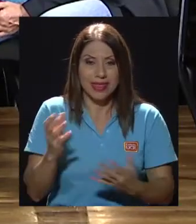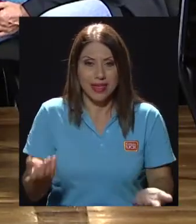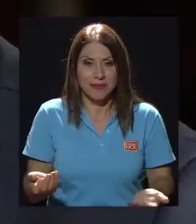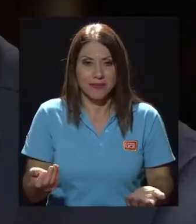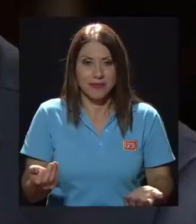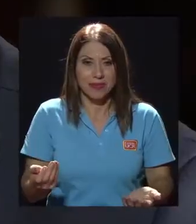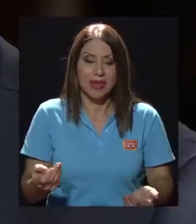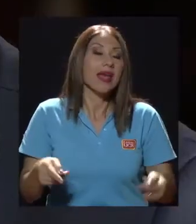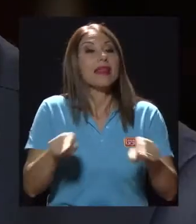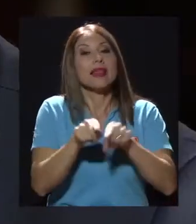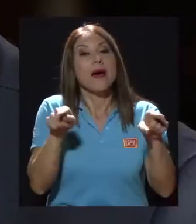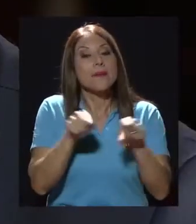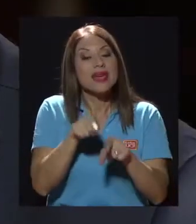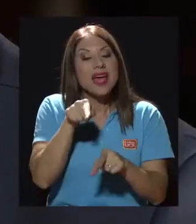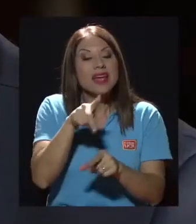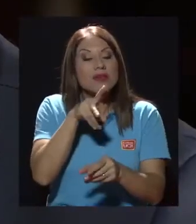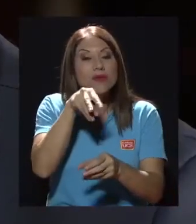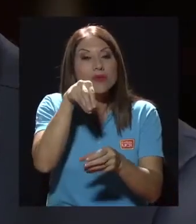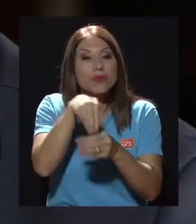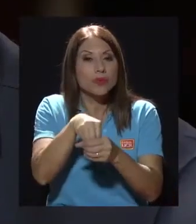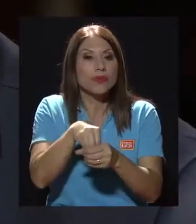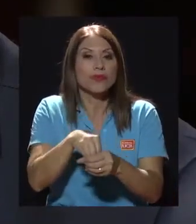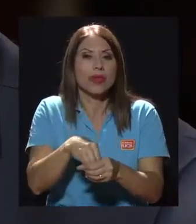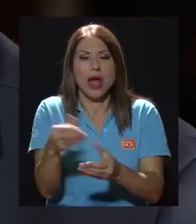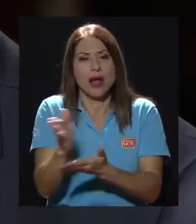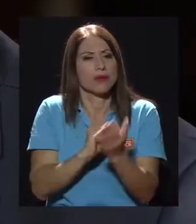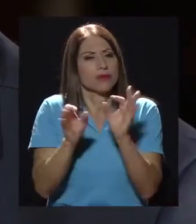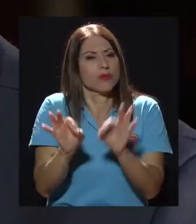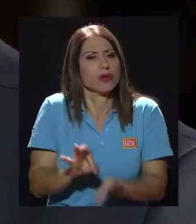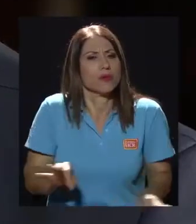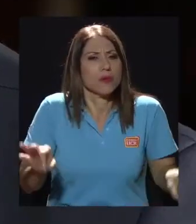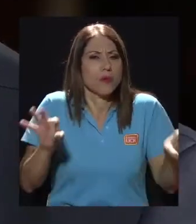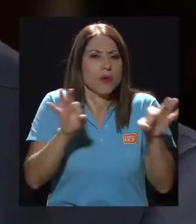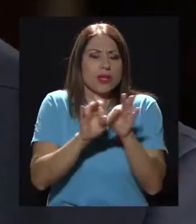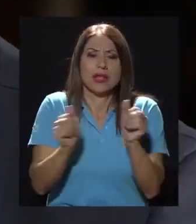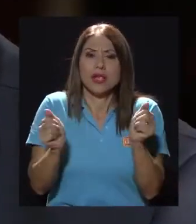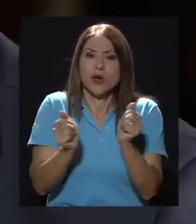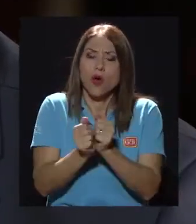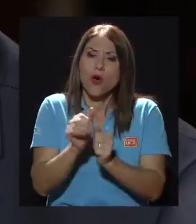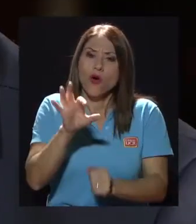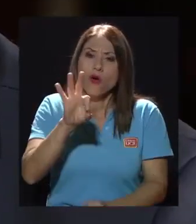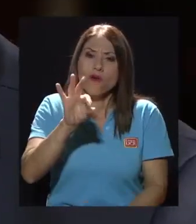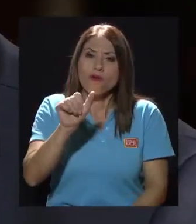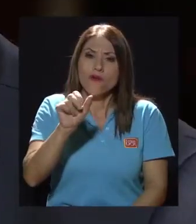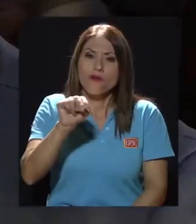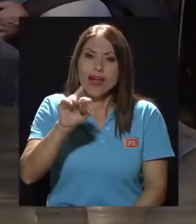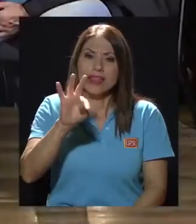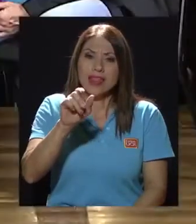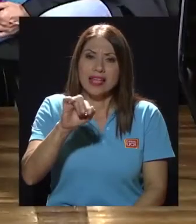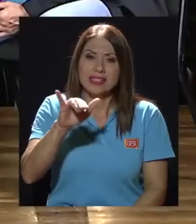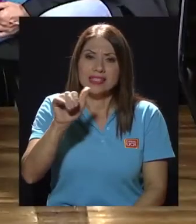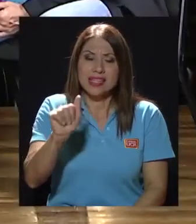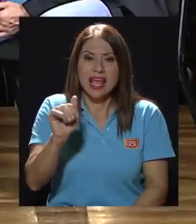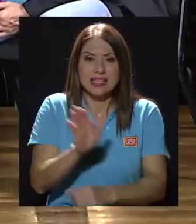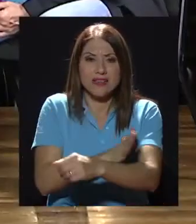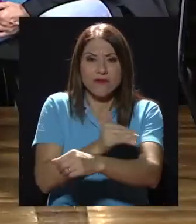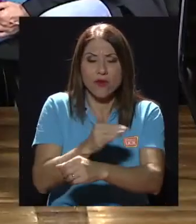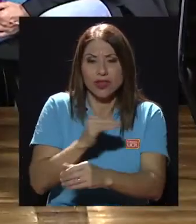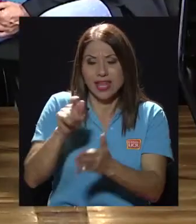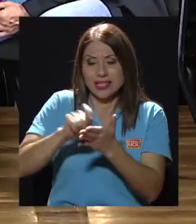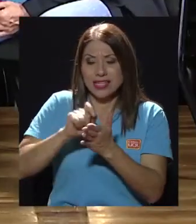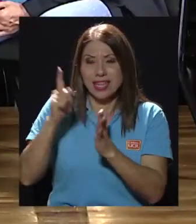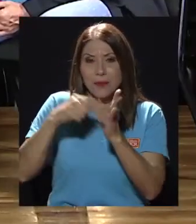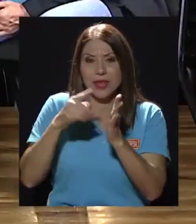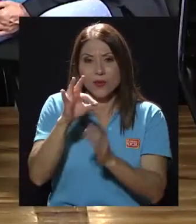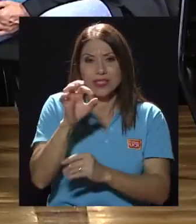que es posiblemente de las obras más importantes, por supuesto, junto con la Fantasía Sinfónica de don Julio Fonseca, uh-huh. escrita en 1937,